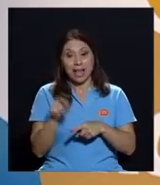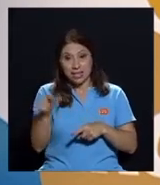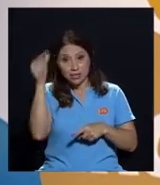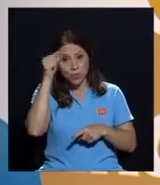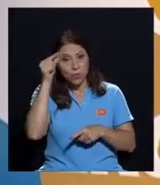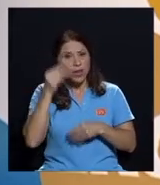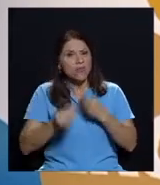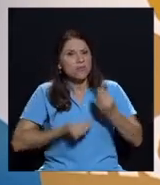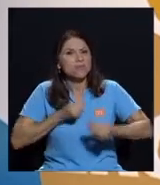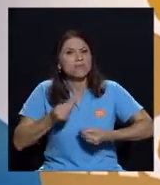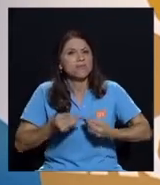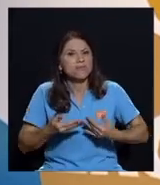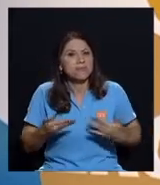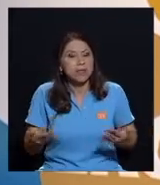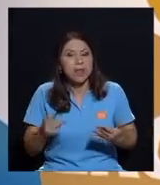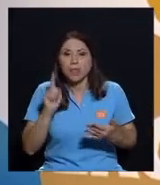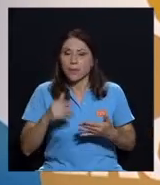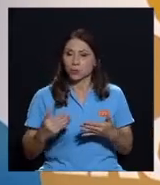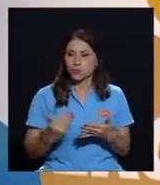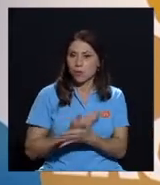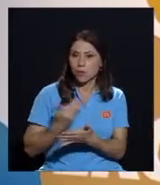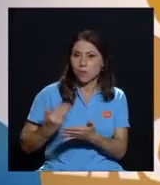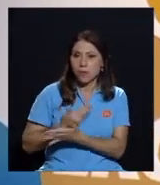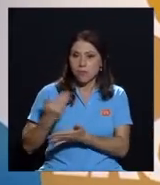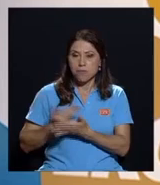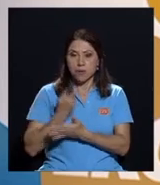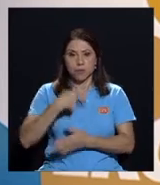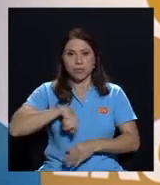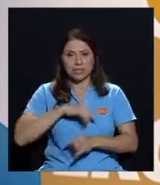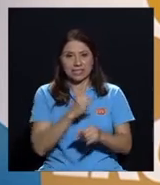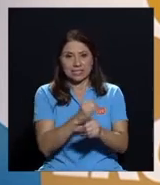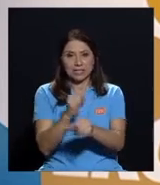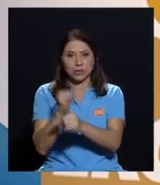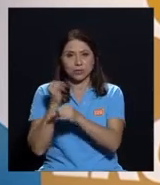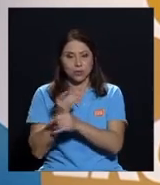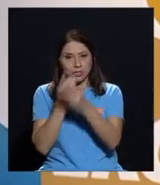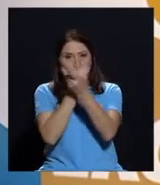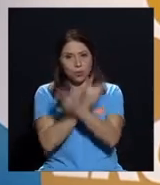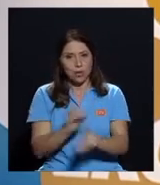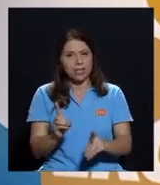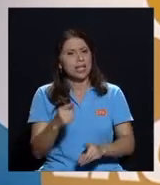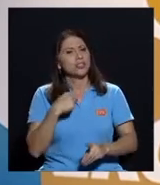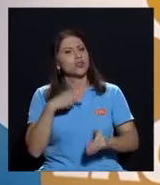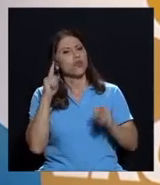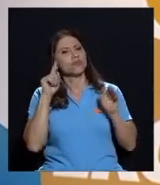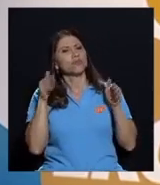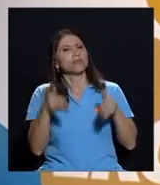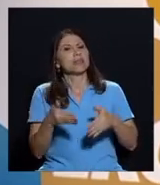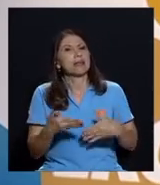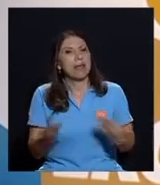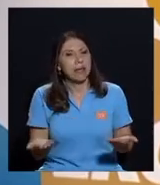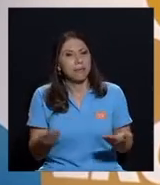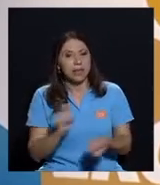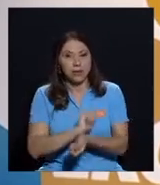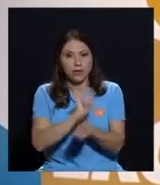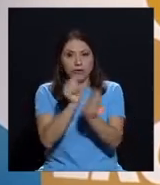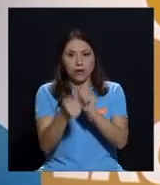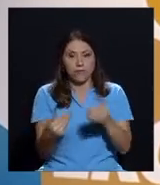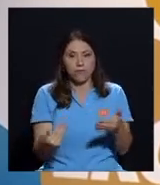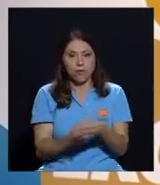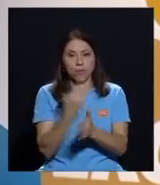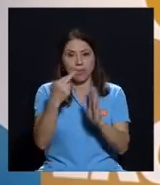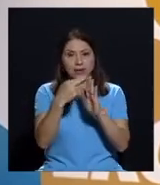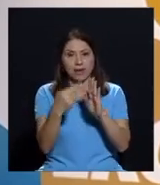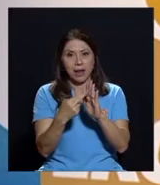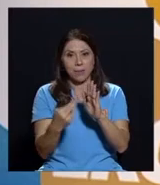también tendremos que remozar nuestras instituciones democráticas ya que ha puesto yo a la reforma el reglamento legislativo para